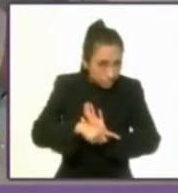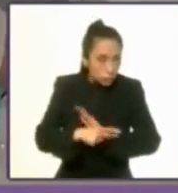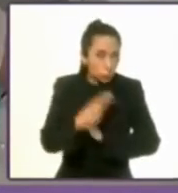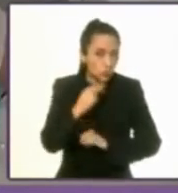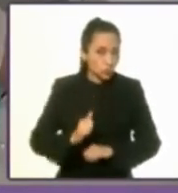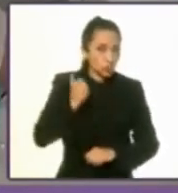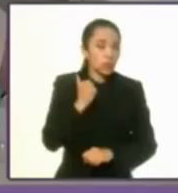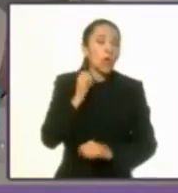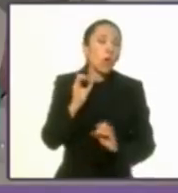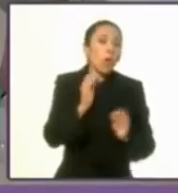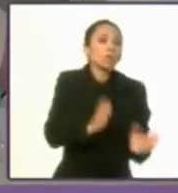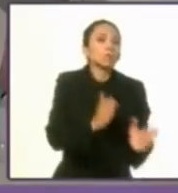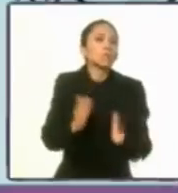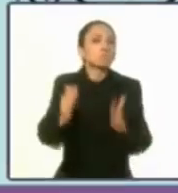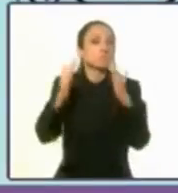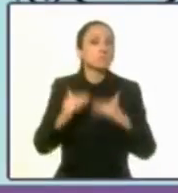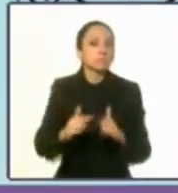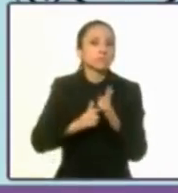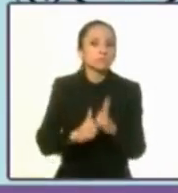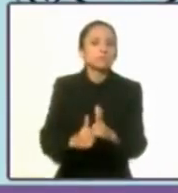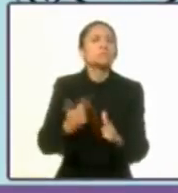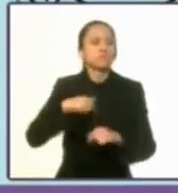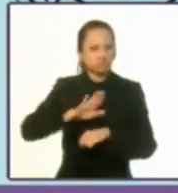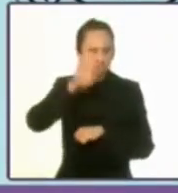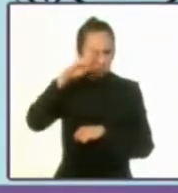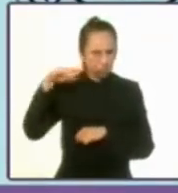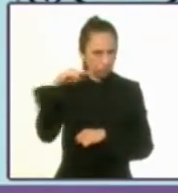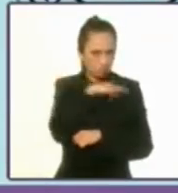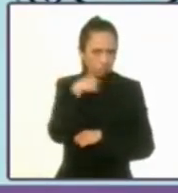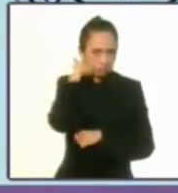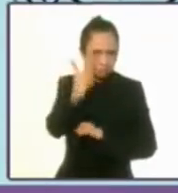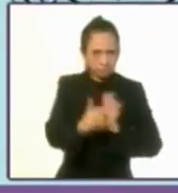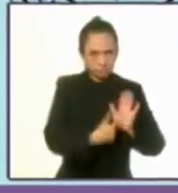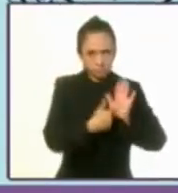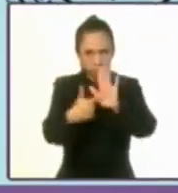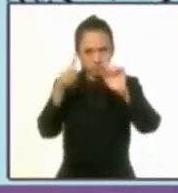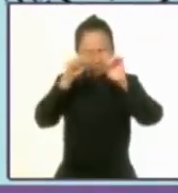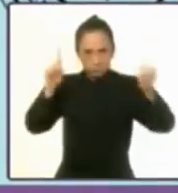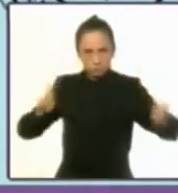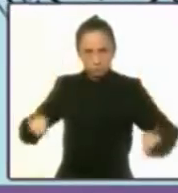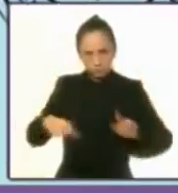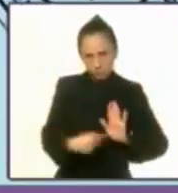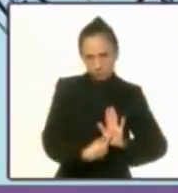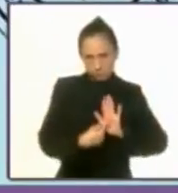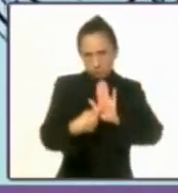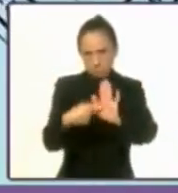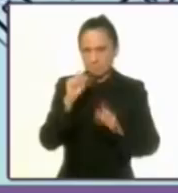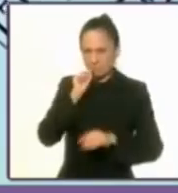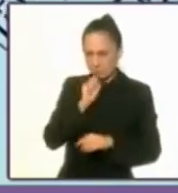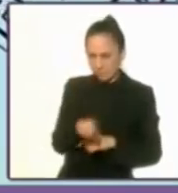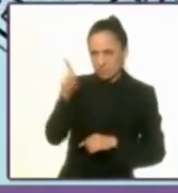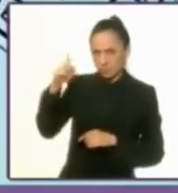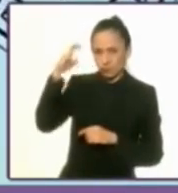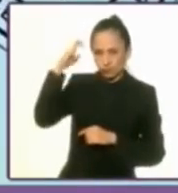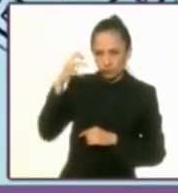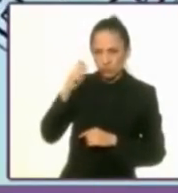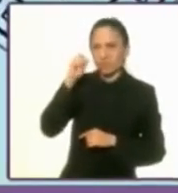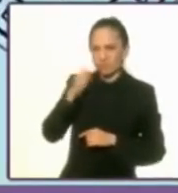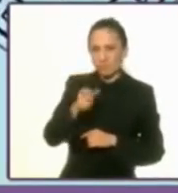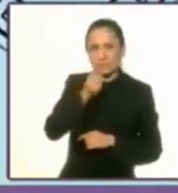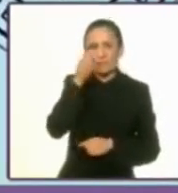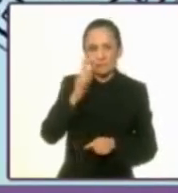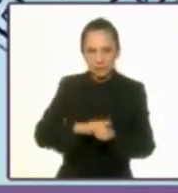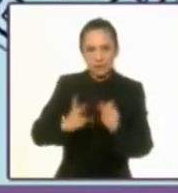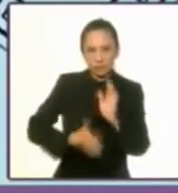ejercicio de hasi sólo de manera rápida mostrar esta lámina de la continuidad que ha señalado same am secretario de obras con y más